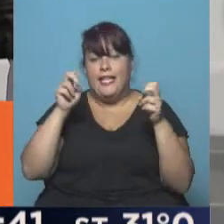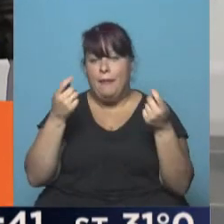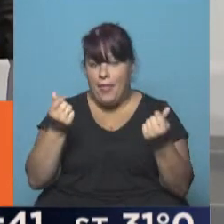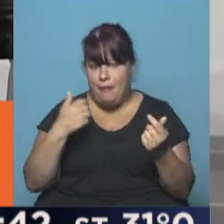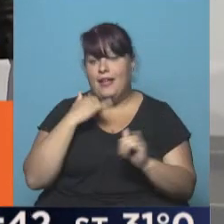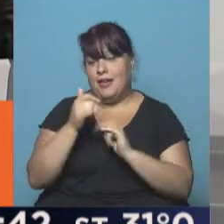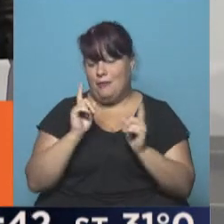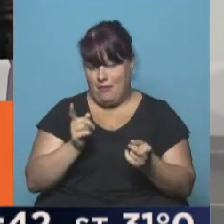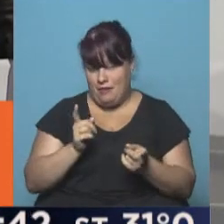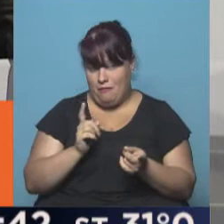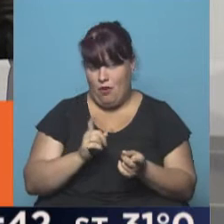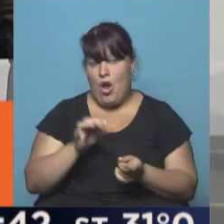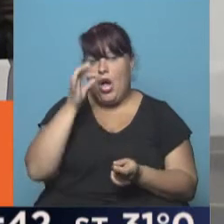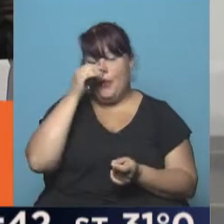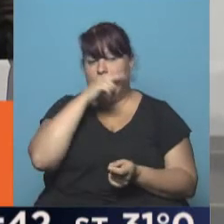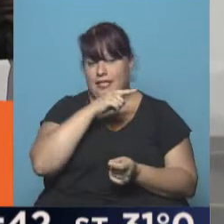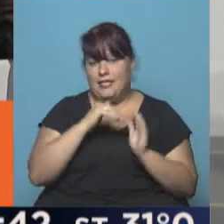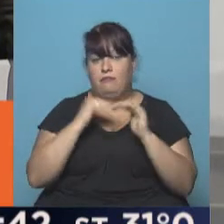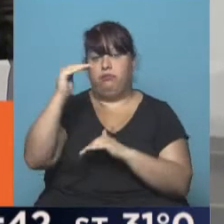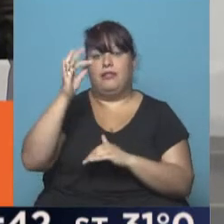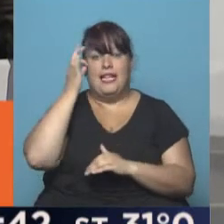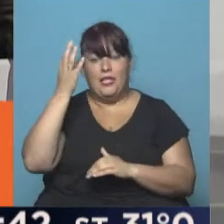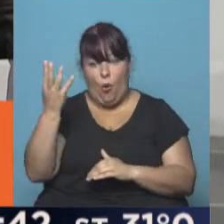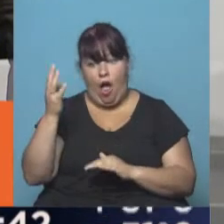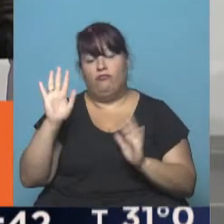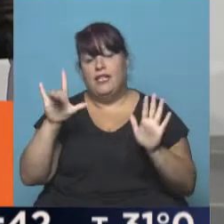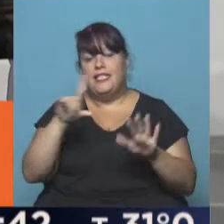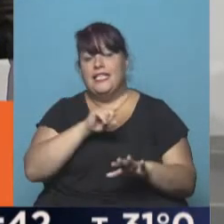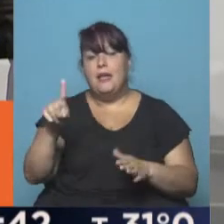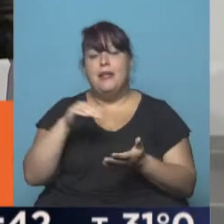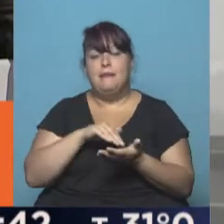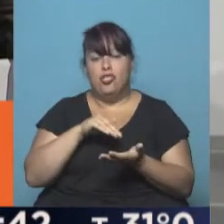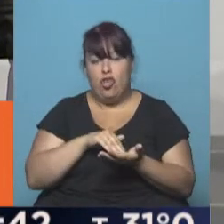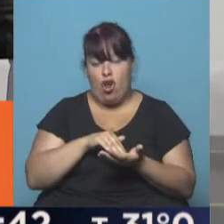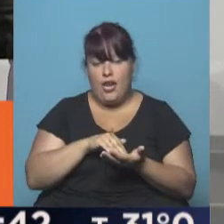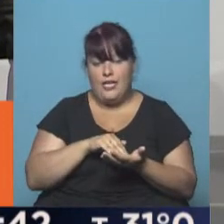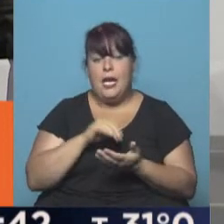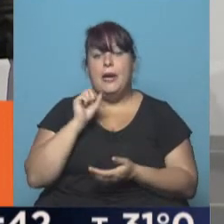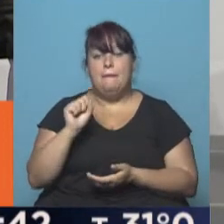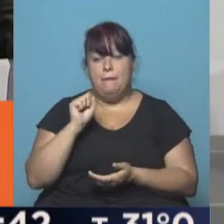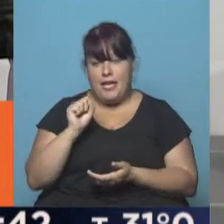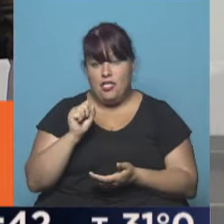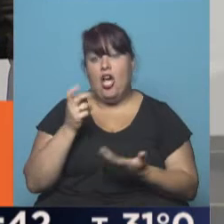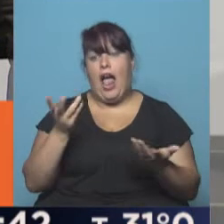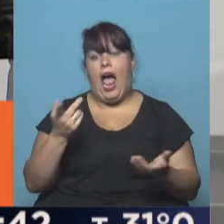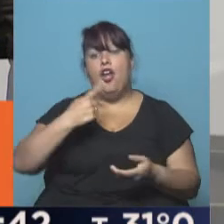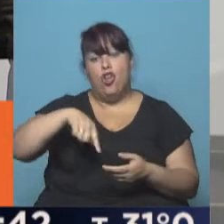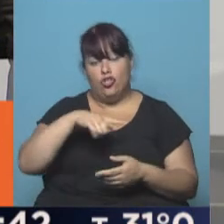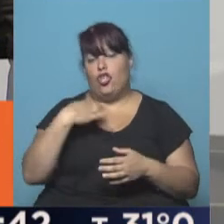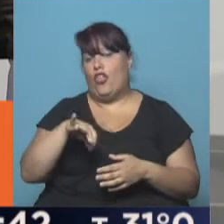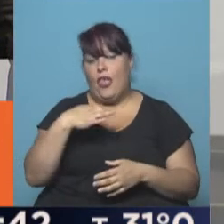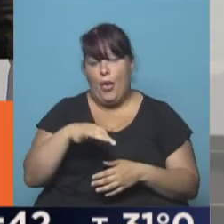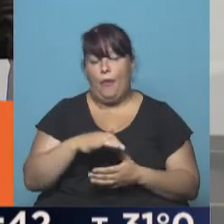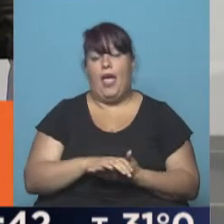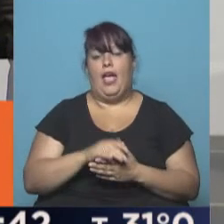ya dije, de 27 se fue a 34, o sea que son 7.000 millones de pesos que por supuesto nosotros vamos a tener